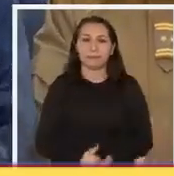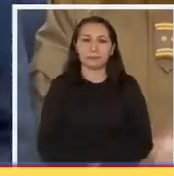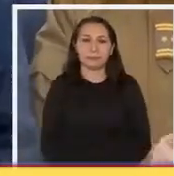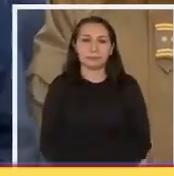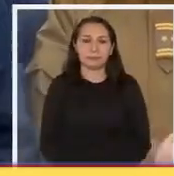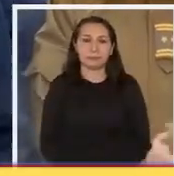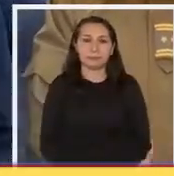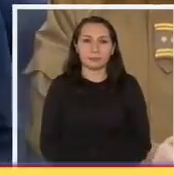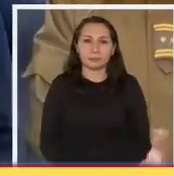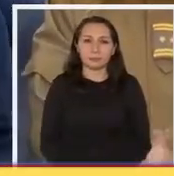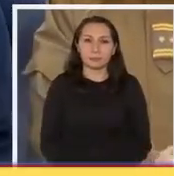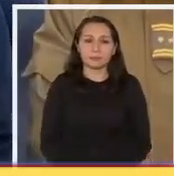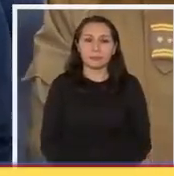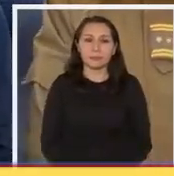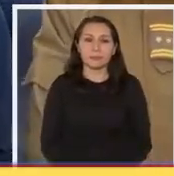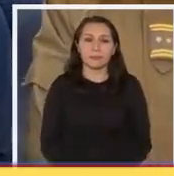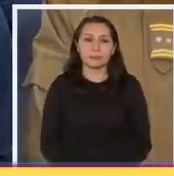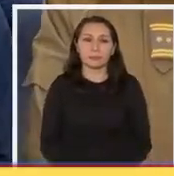Hola, presidente.